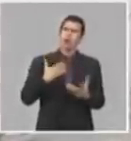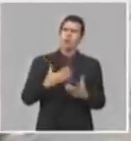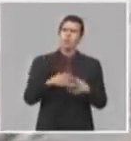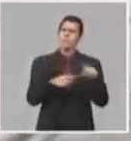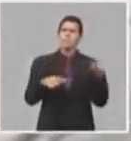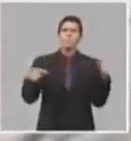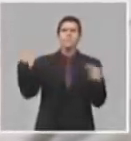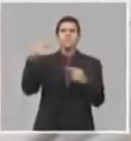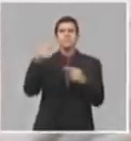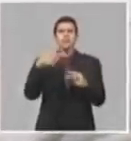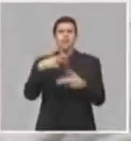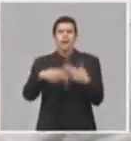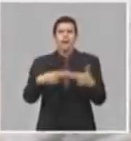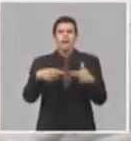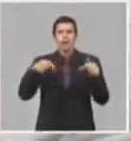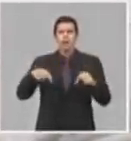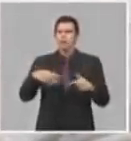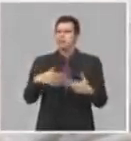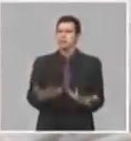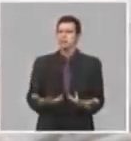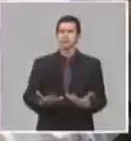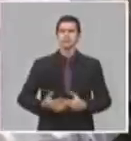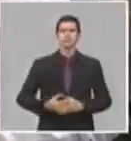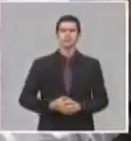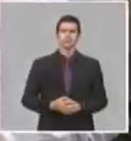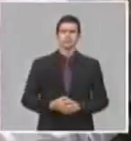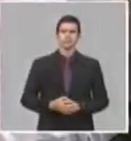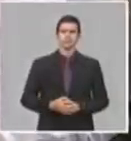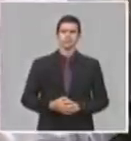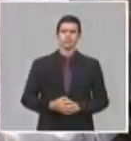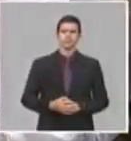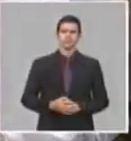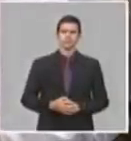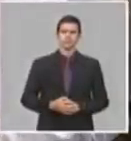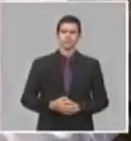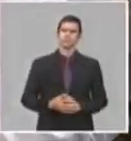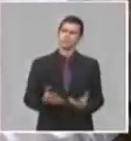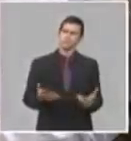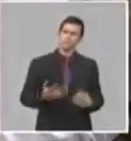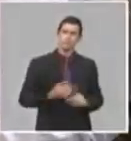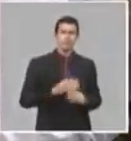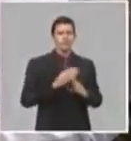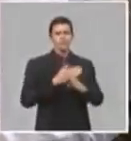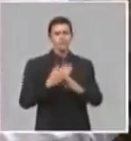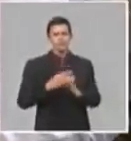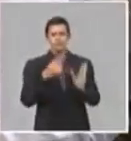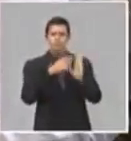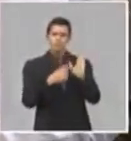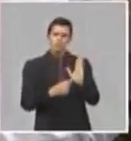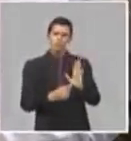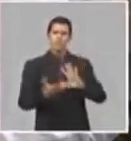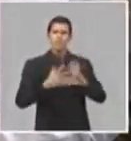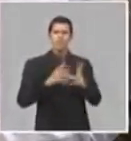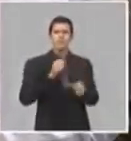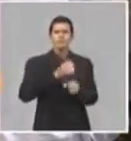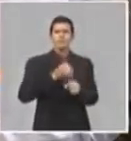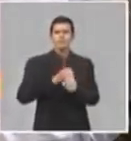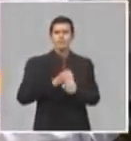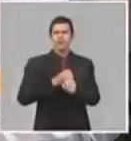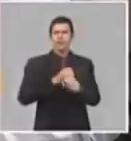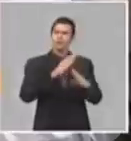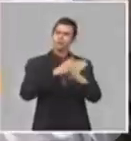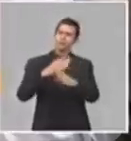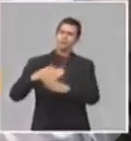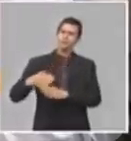acciones inmediatas que en ese ámbito se harán? Bueno, hay varias medidas también vinculadas con el ordenamiento del comercio